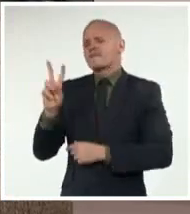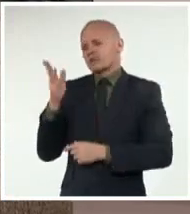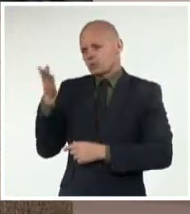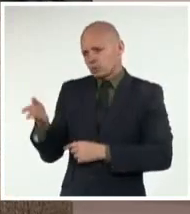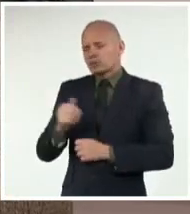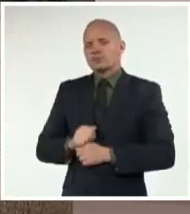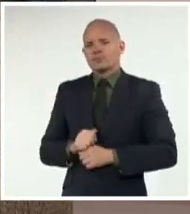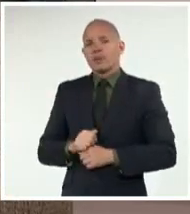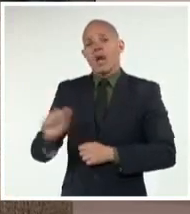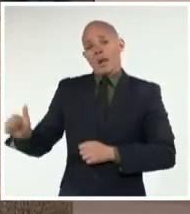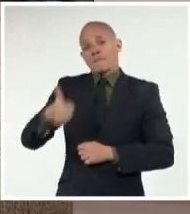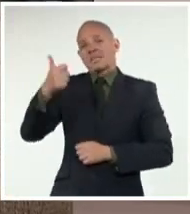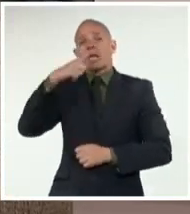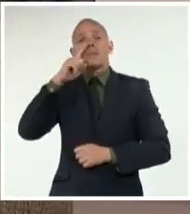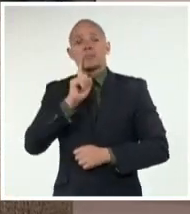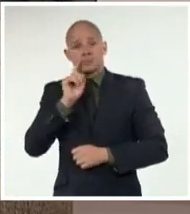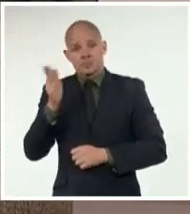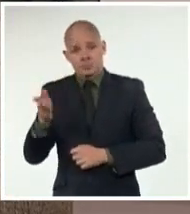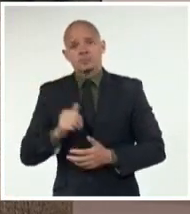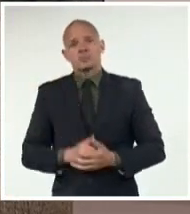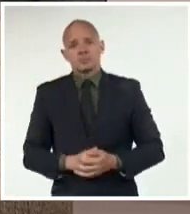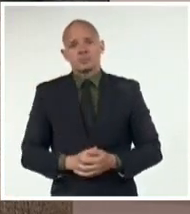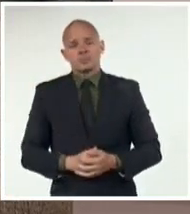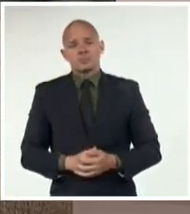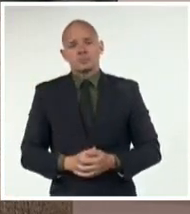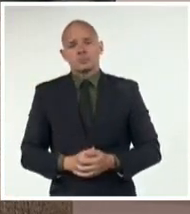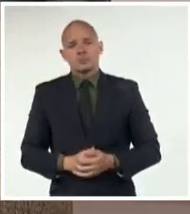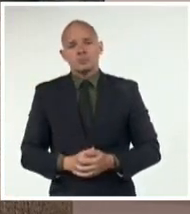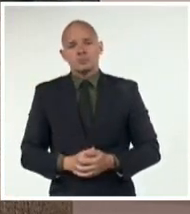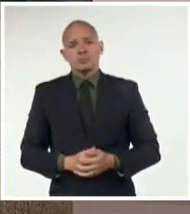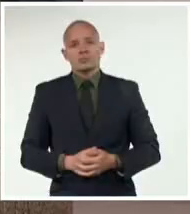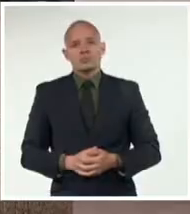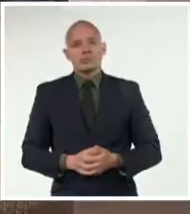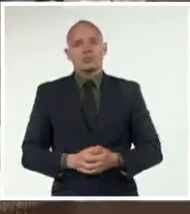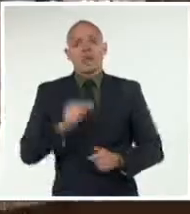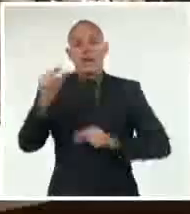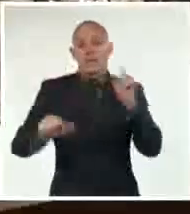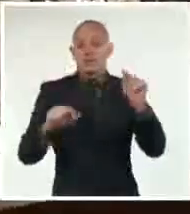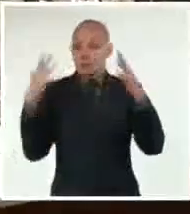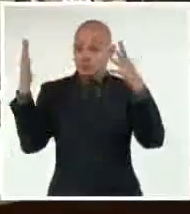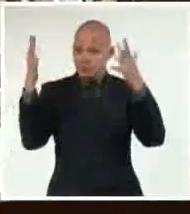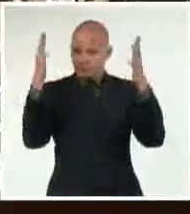al compañero Nicolás Maduro Moros. Nuestro partido